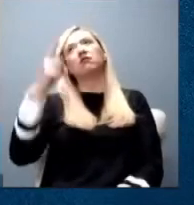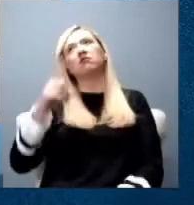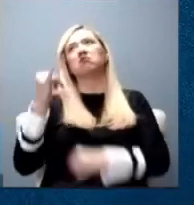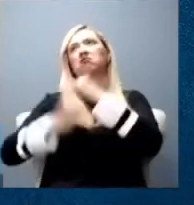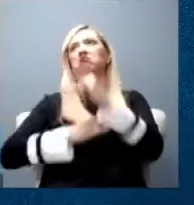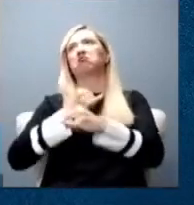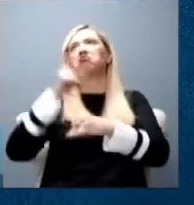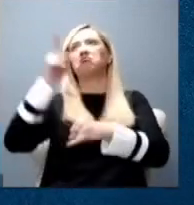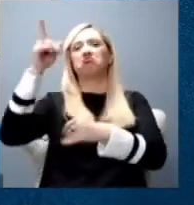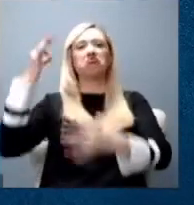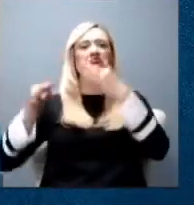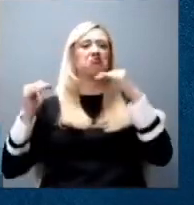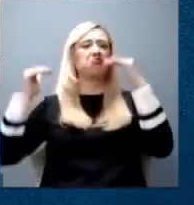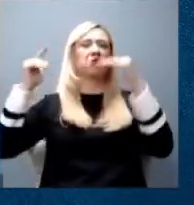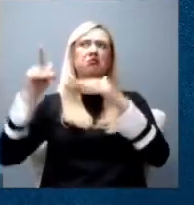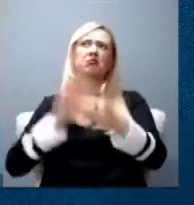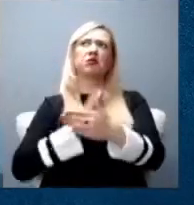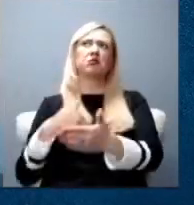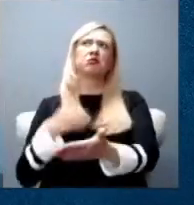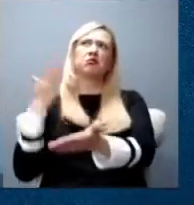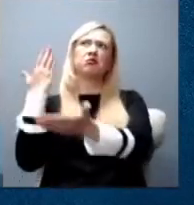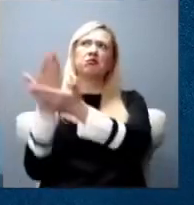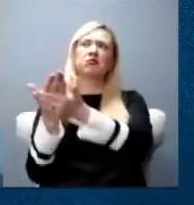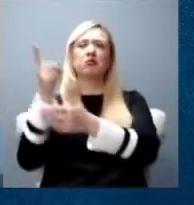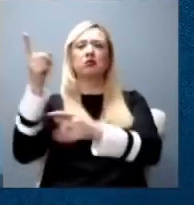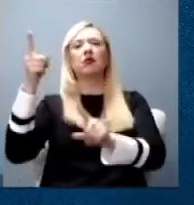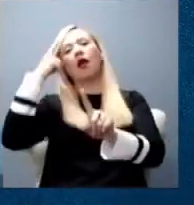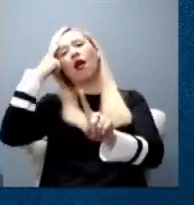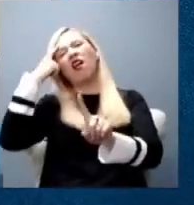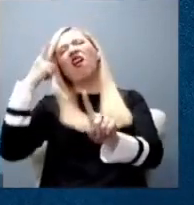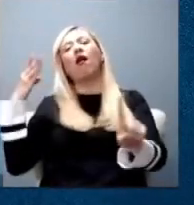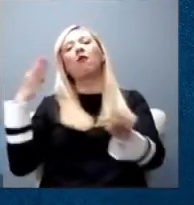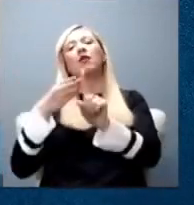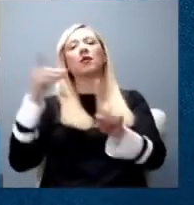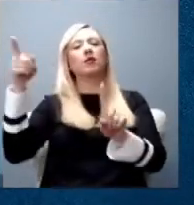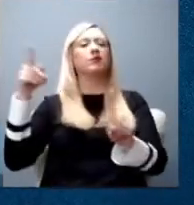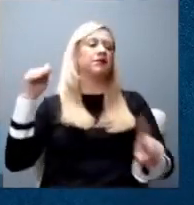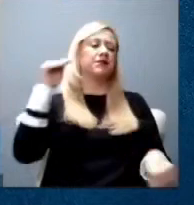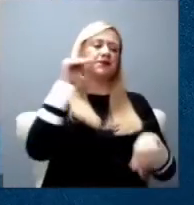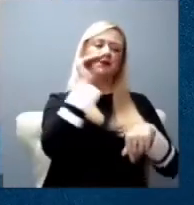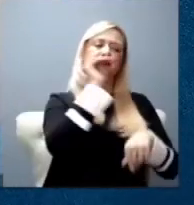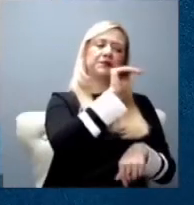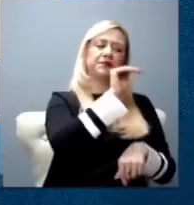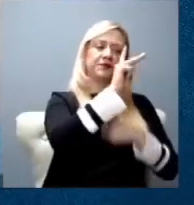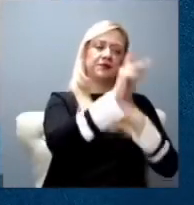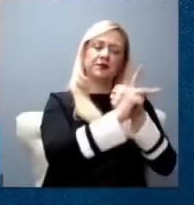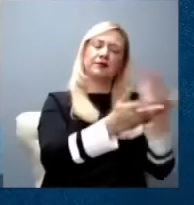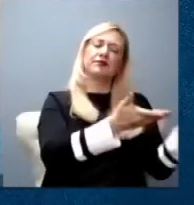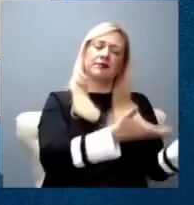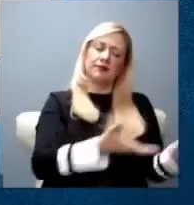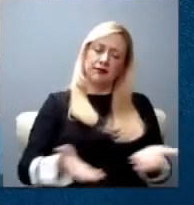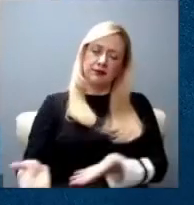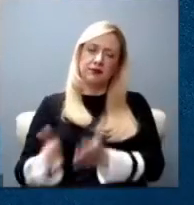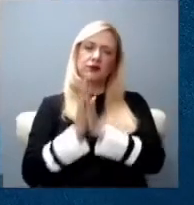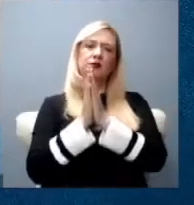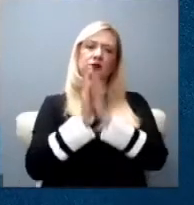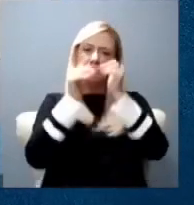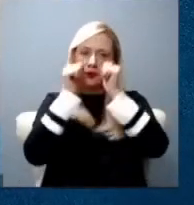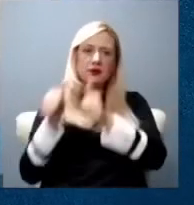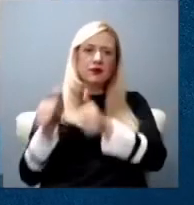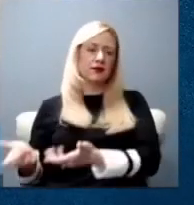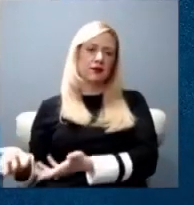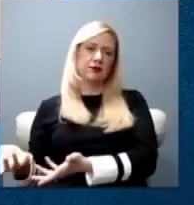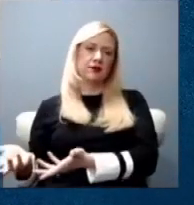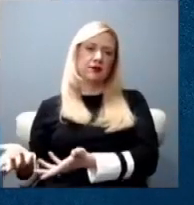internacionales que tienen un objetivo, es decirle al Estado a través de una resolución que haga lo que tiene que hacer